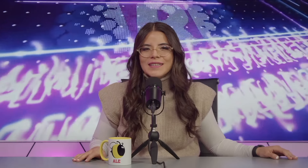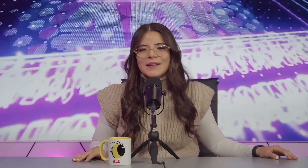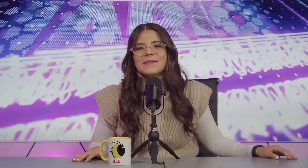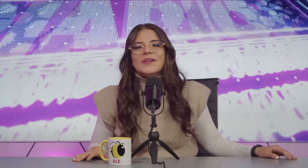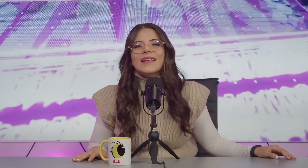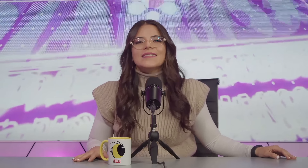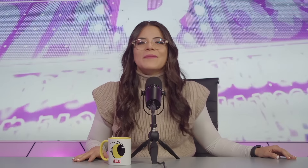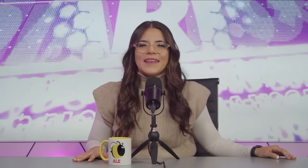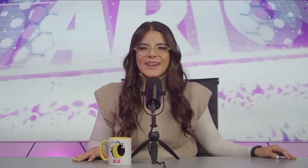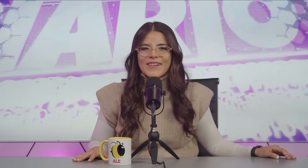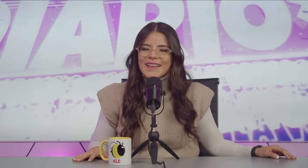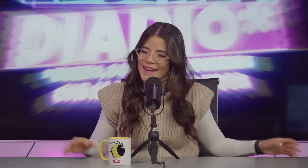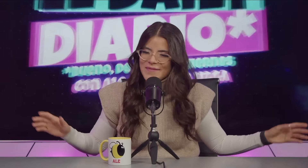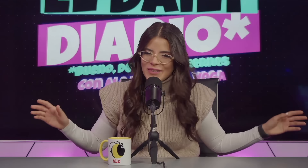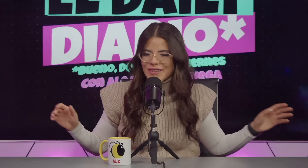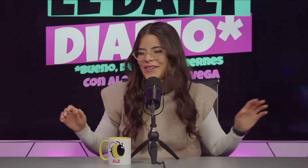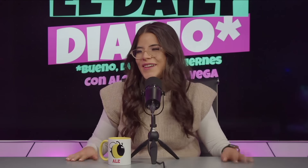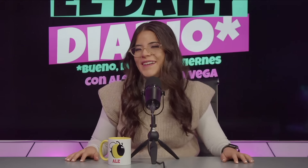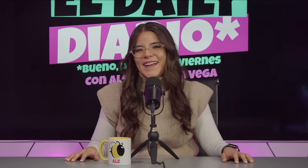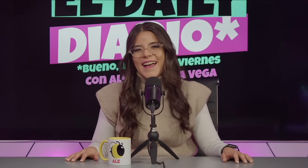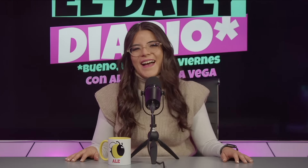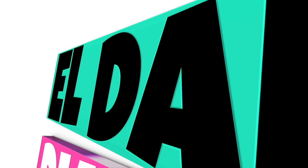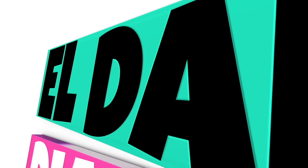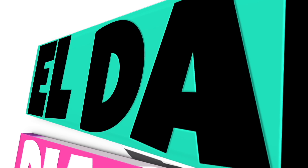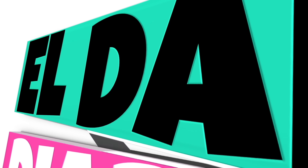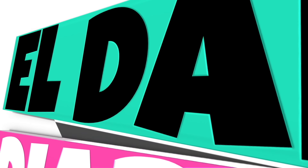la noticias más importantes en México y en el